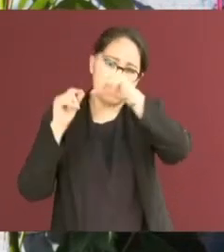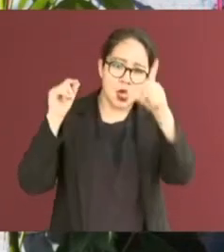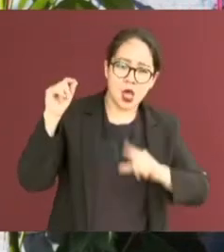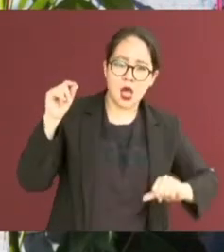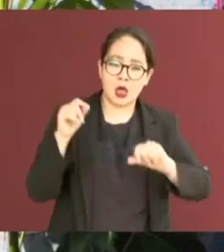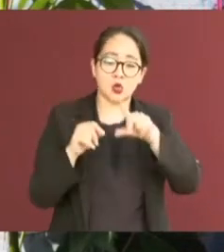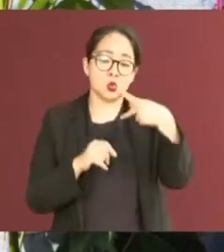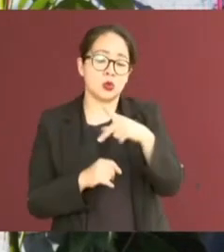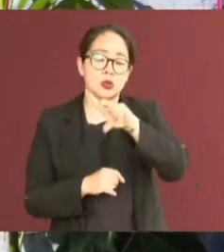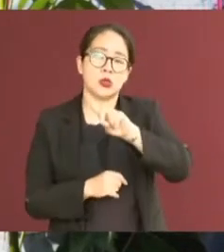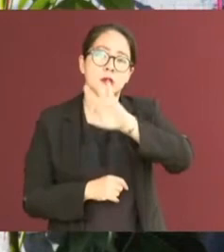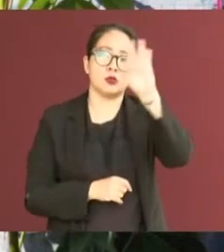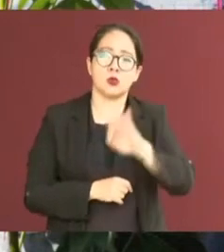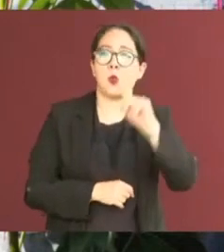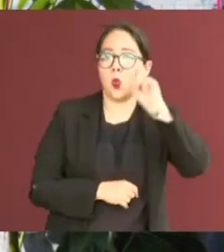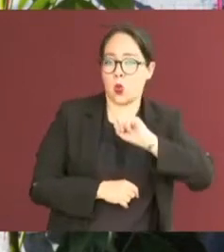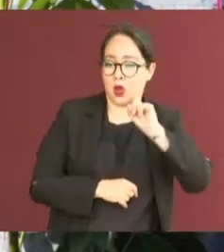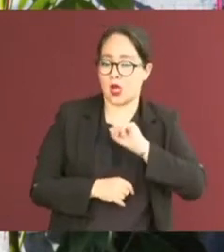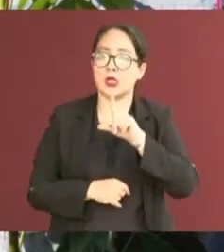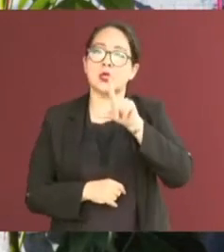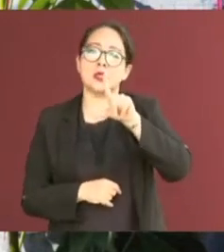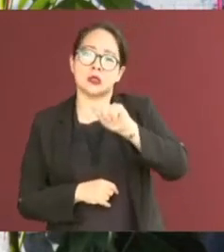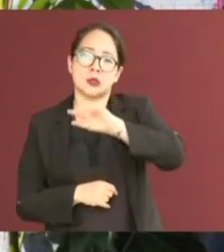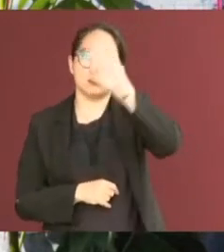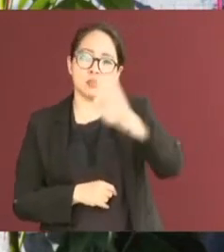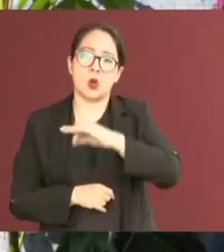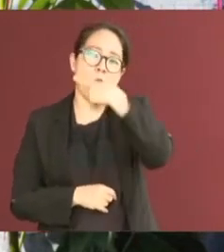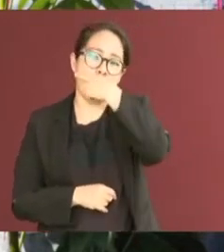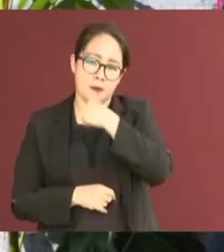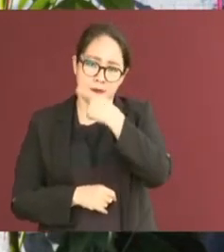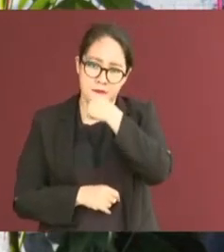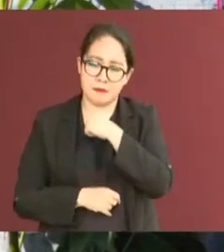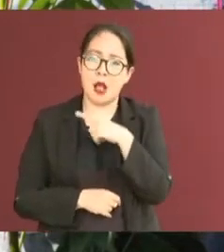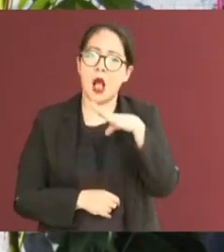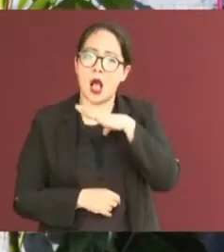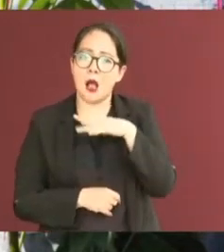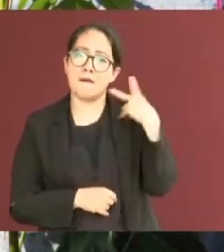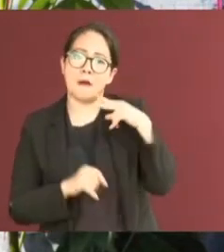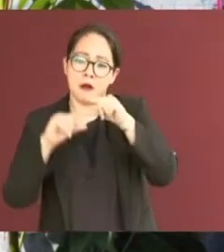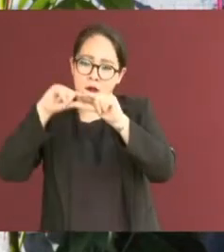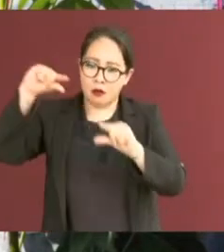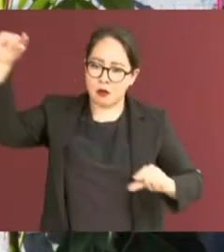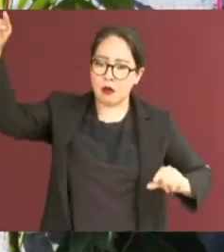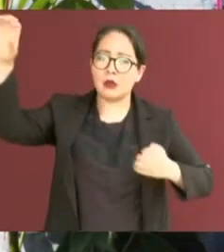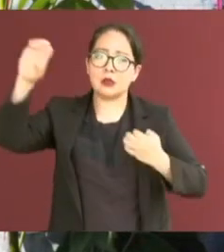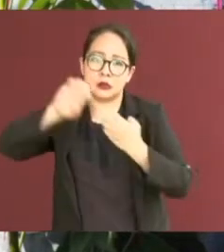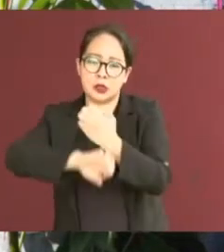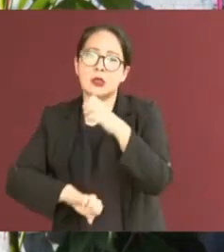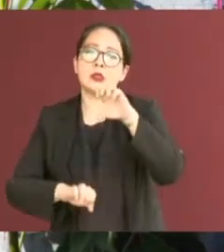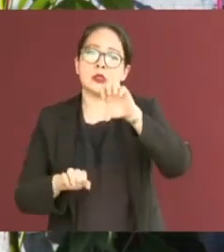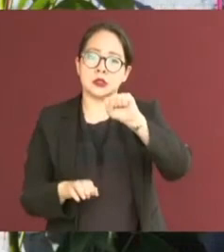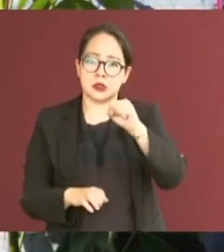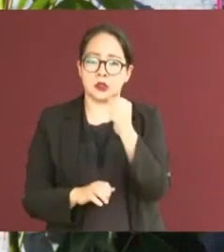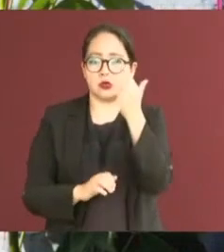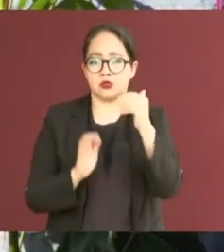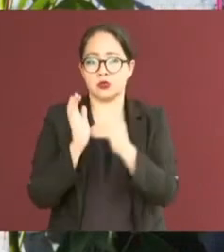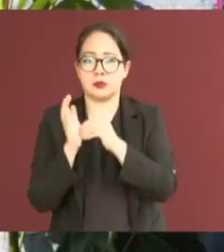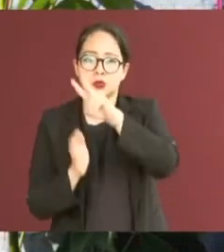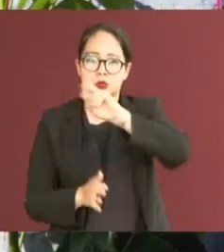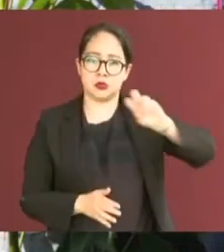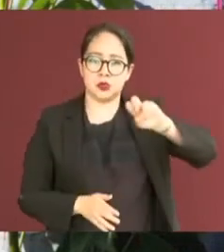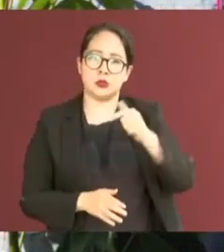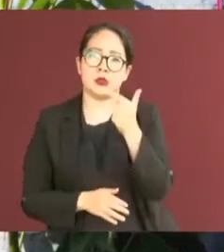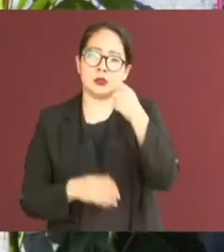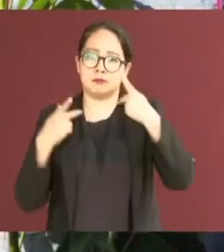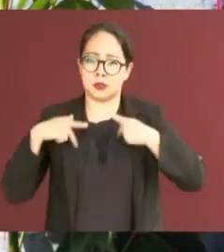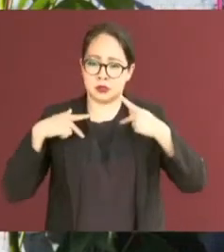son mujeres y el 70% son hombres. En Veracruz contamos con 68.207 personas